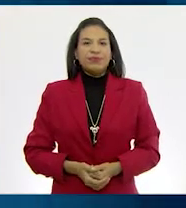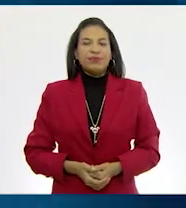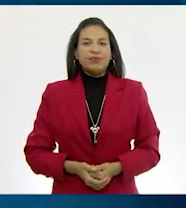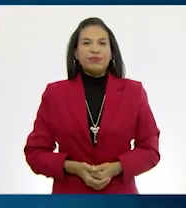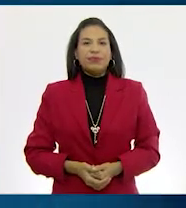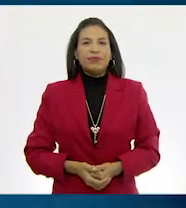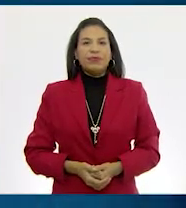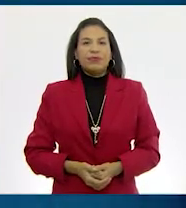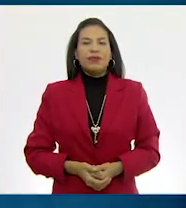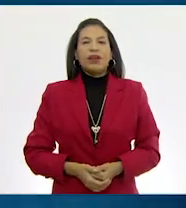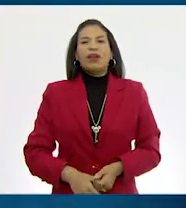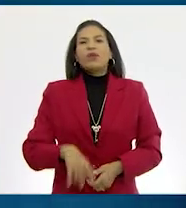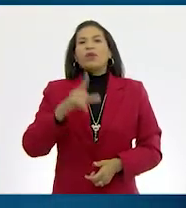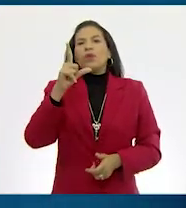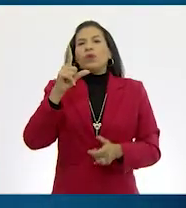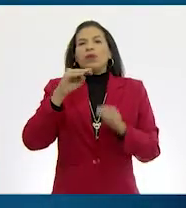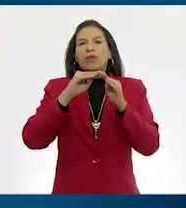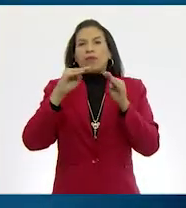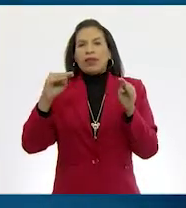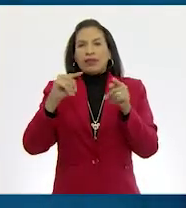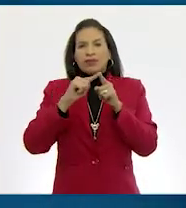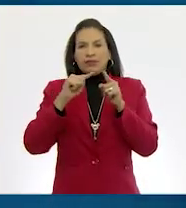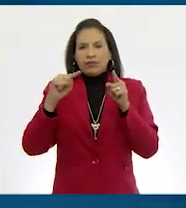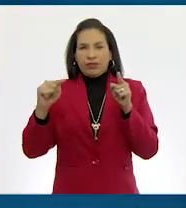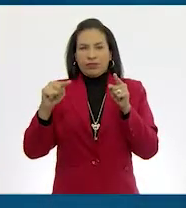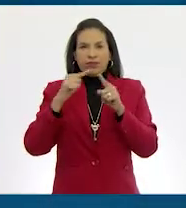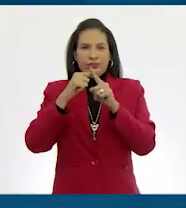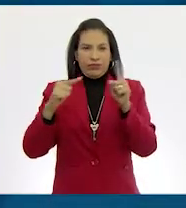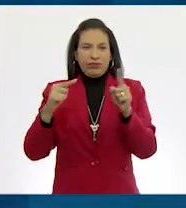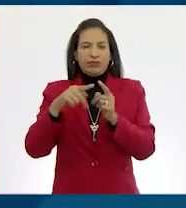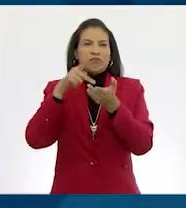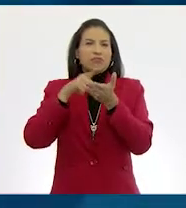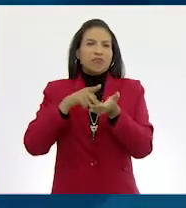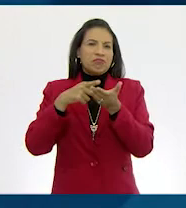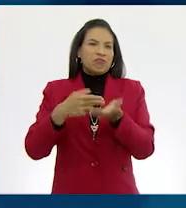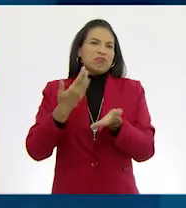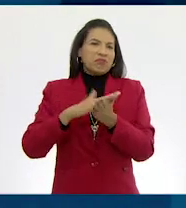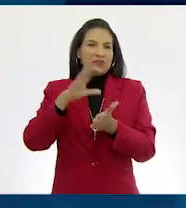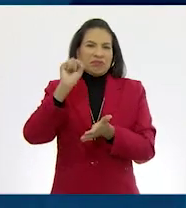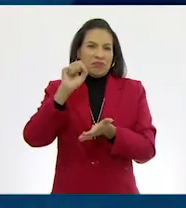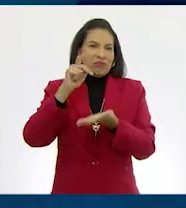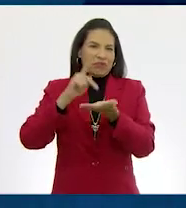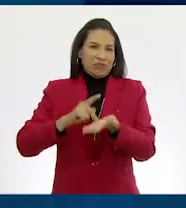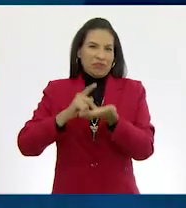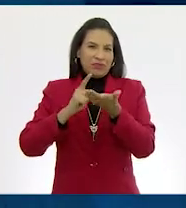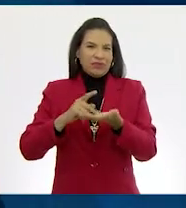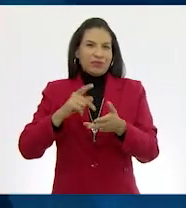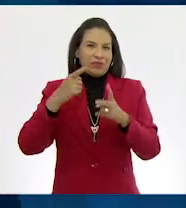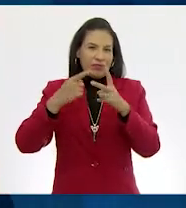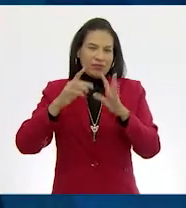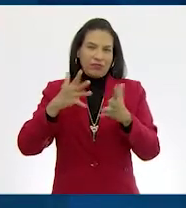apenas alcanza el metro y medio de longitud su peso no supera los 60 kilogramos